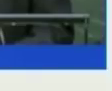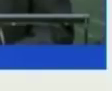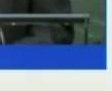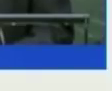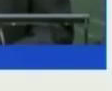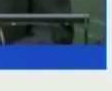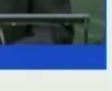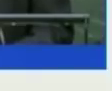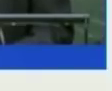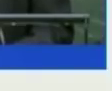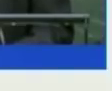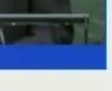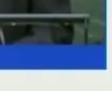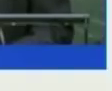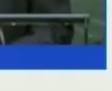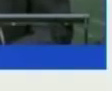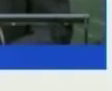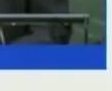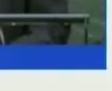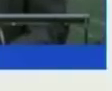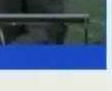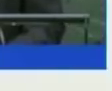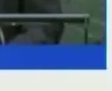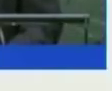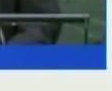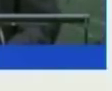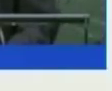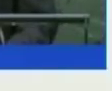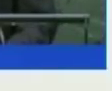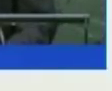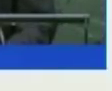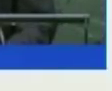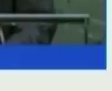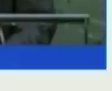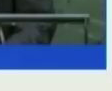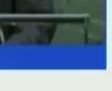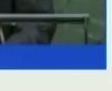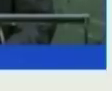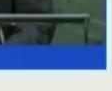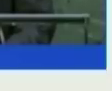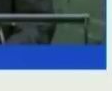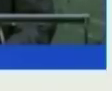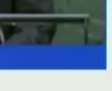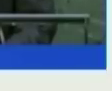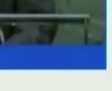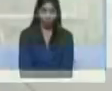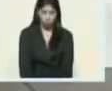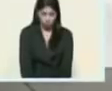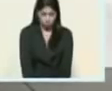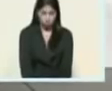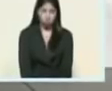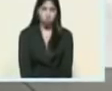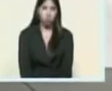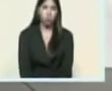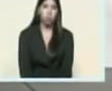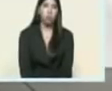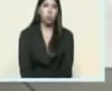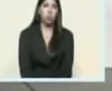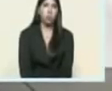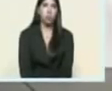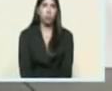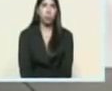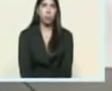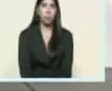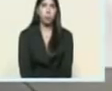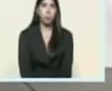sanciones económicas, de las amenazas comerciales, de la persecución financiera, de lo obsoleto del bloqueo económico